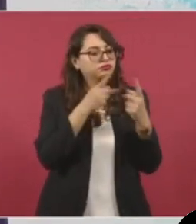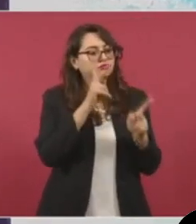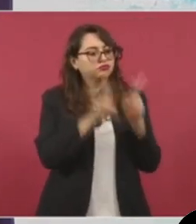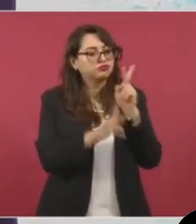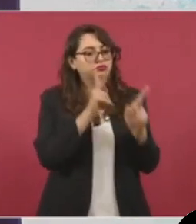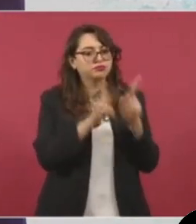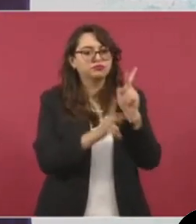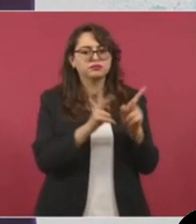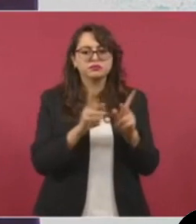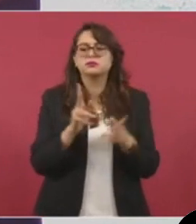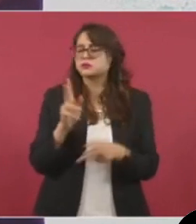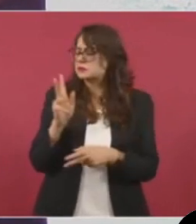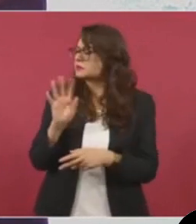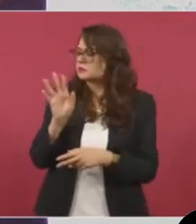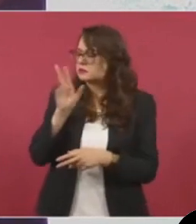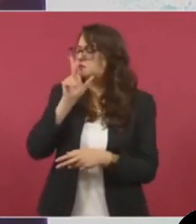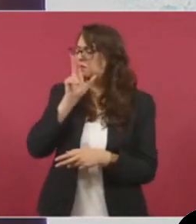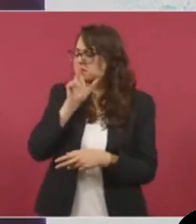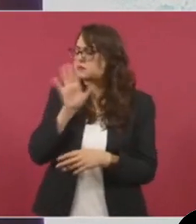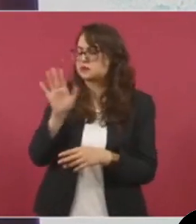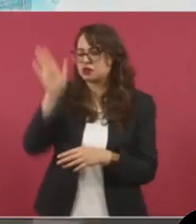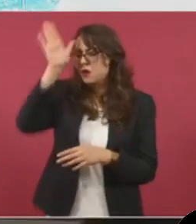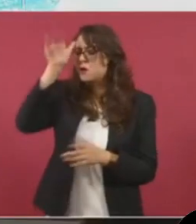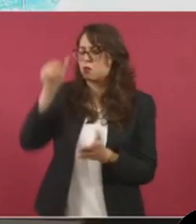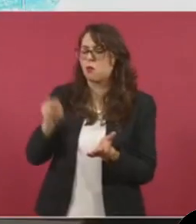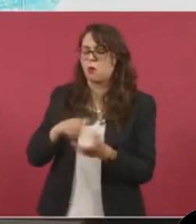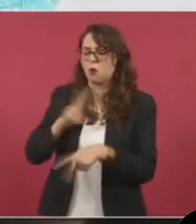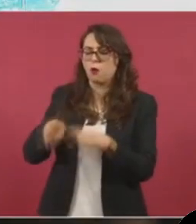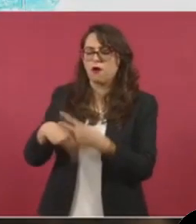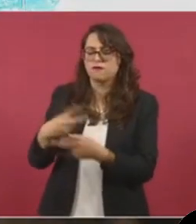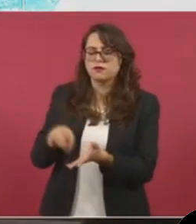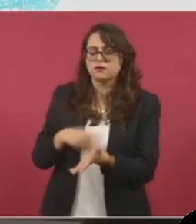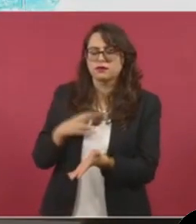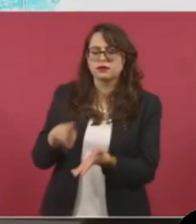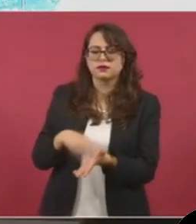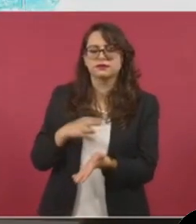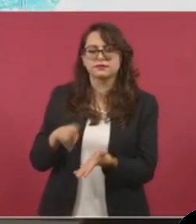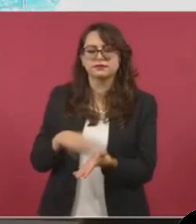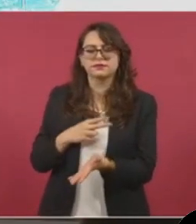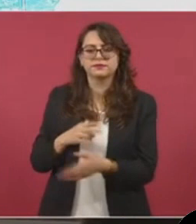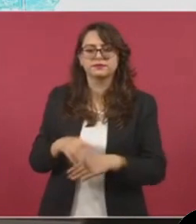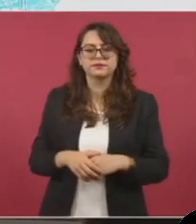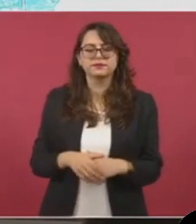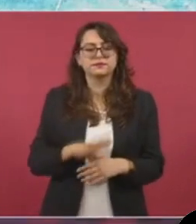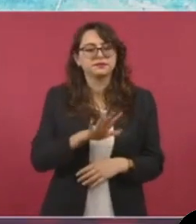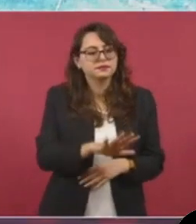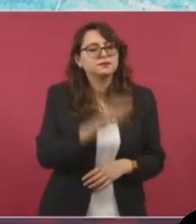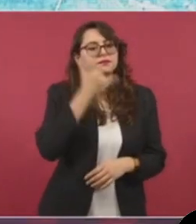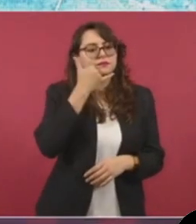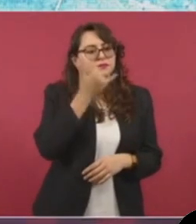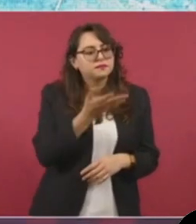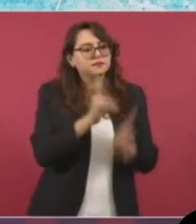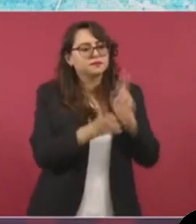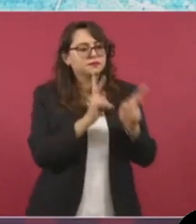no no no no no no no no sí nos entendemos y todo Bueno pero quiero hablar cuando